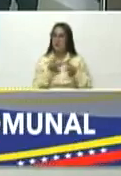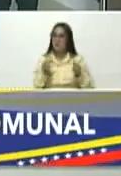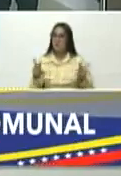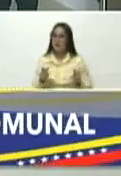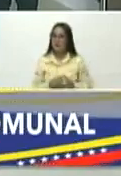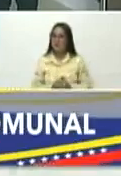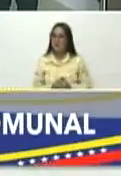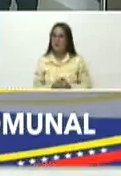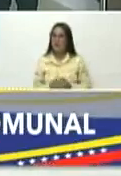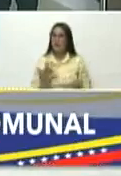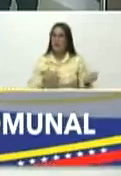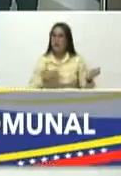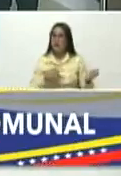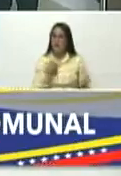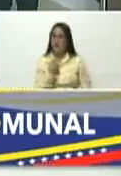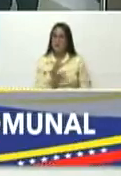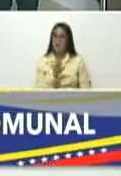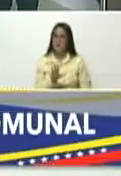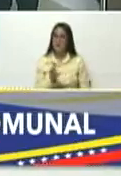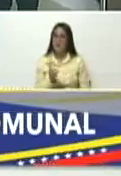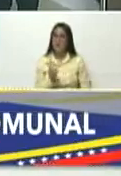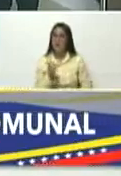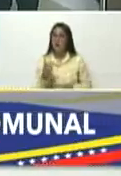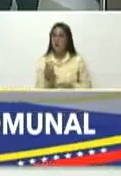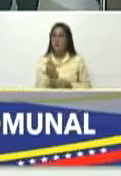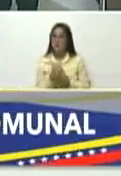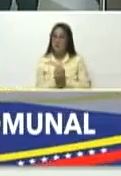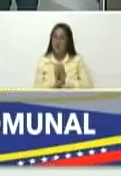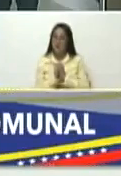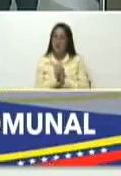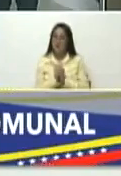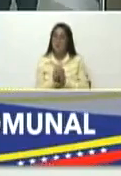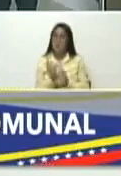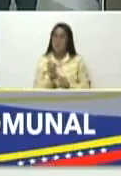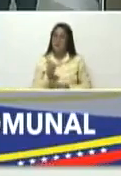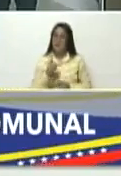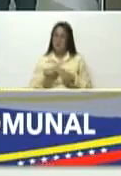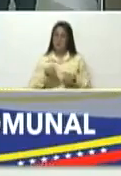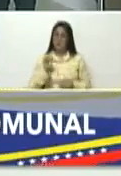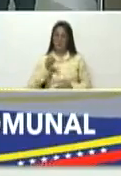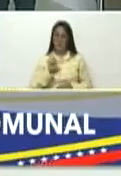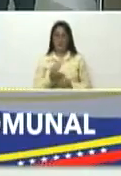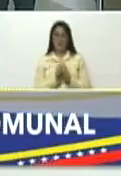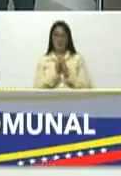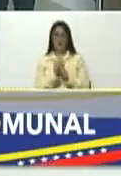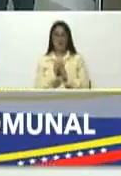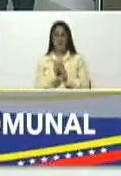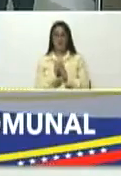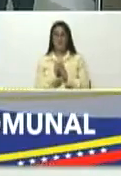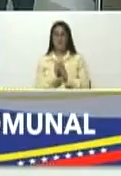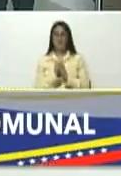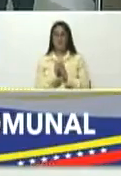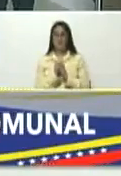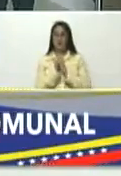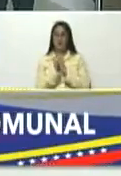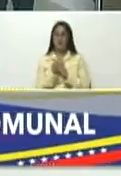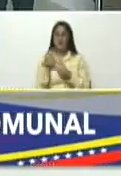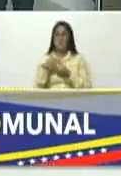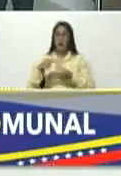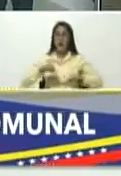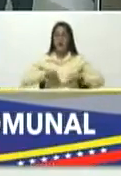decía Ali Primera. No basta rezar, pero sí hay que rezar. La oración y la acción permanente,